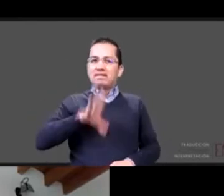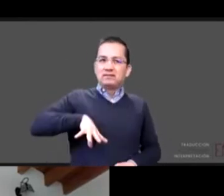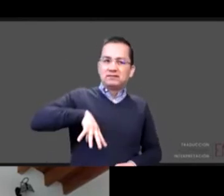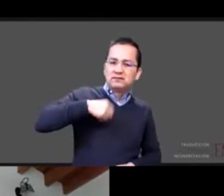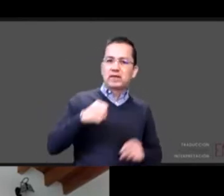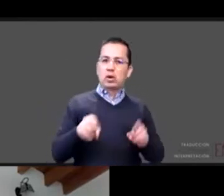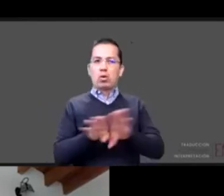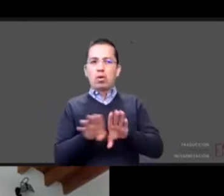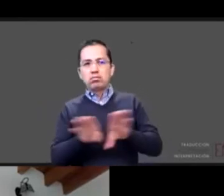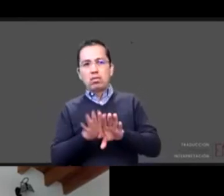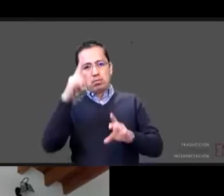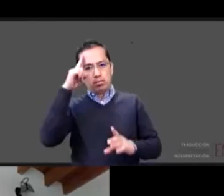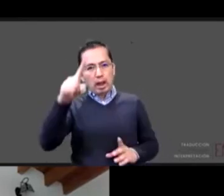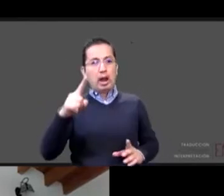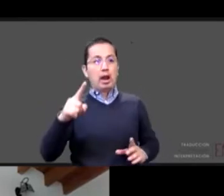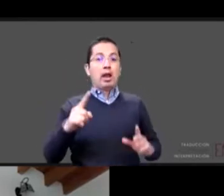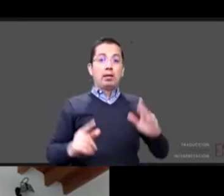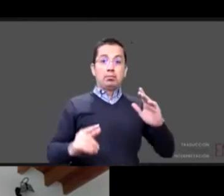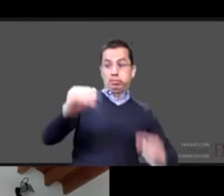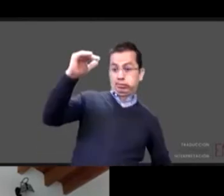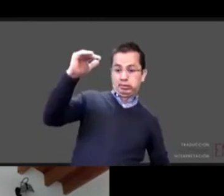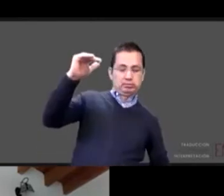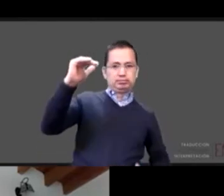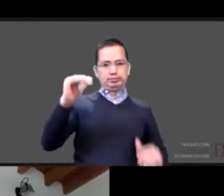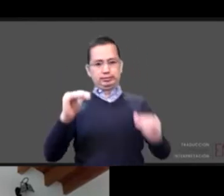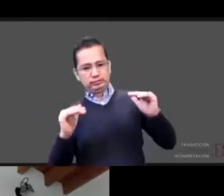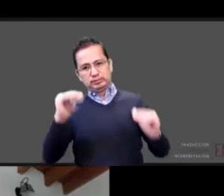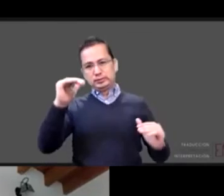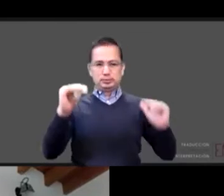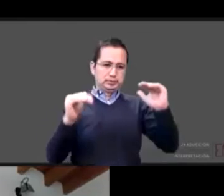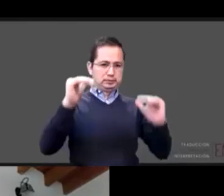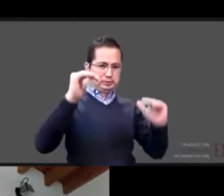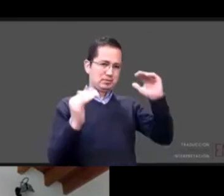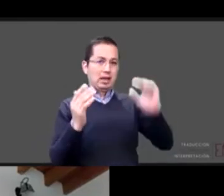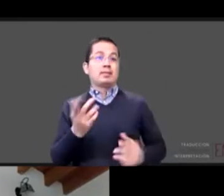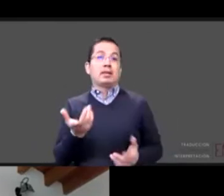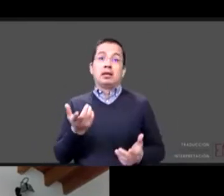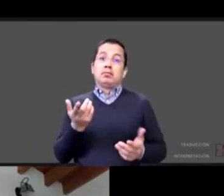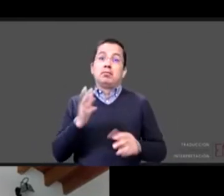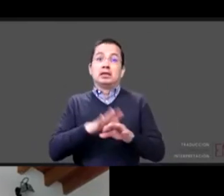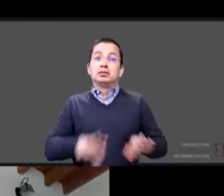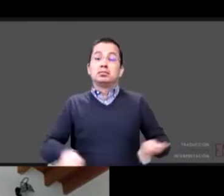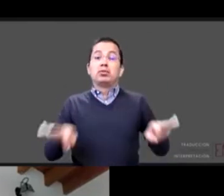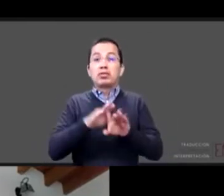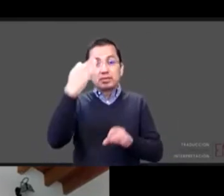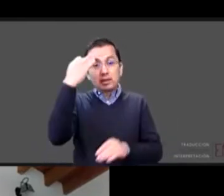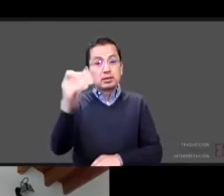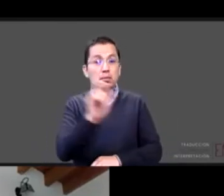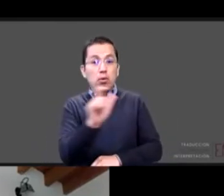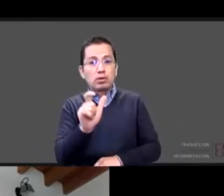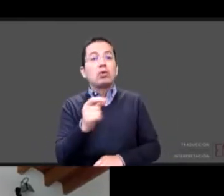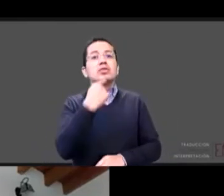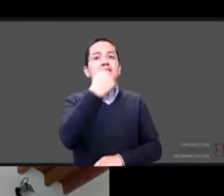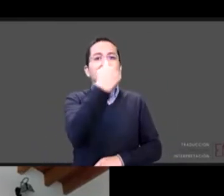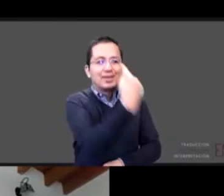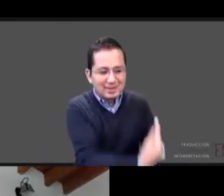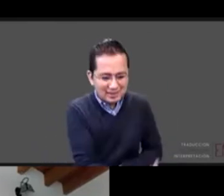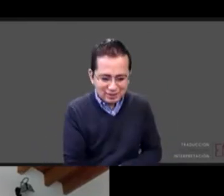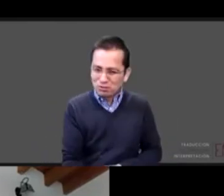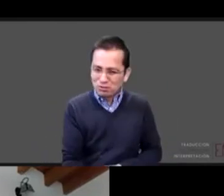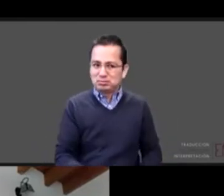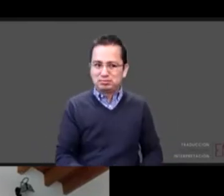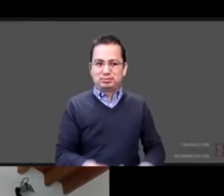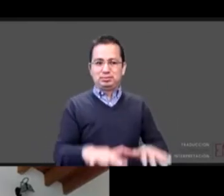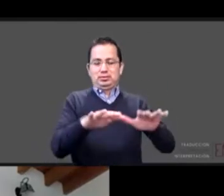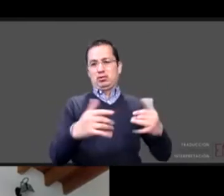estas brechas tan importantes y de manera especial en la etapa de la niñez, la adolescencia. Y ahora nos fuimos también en este